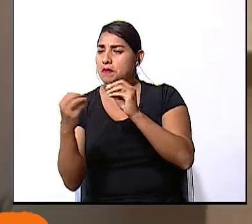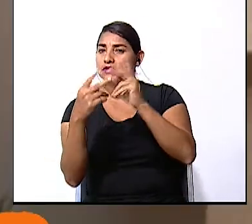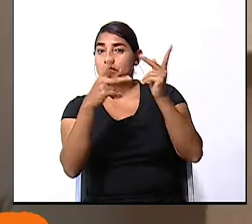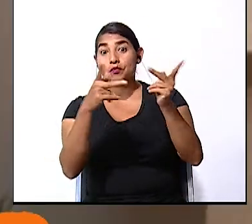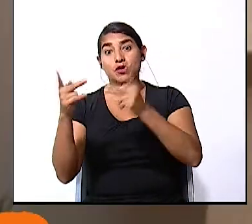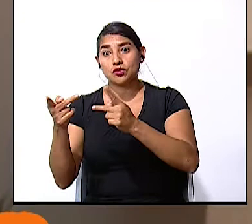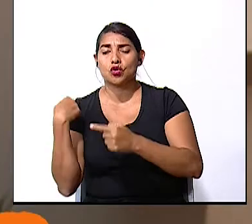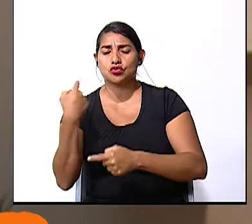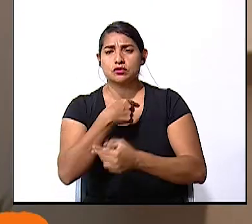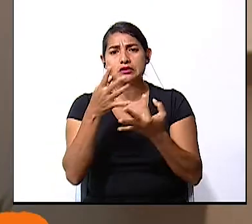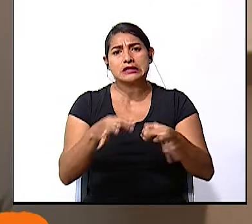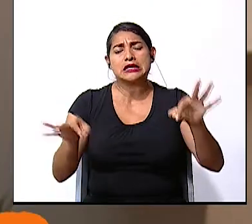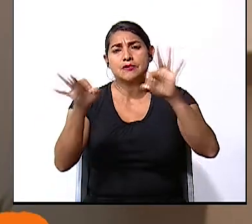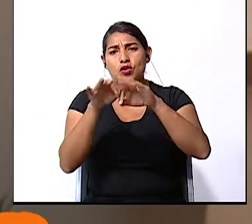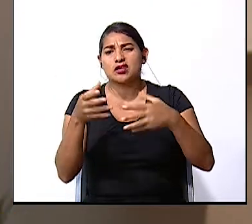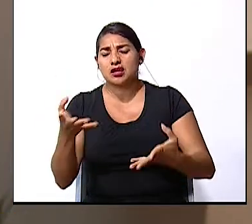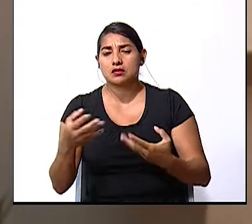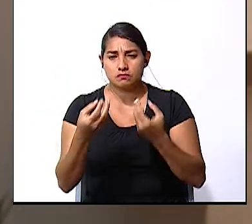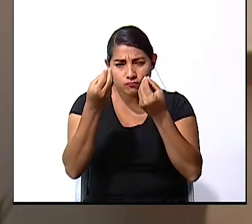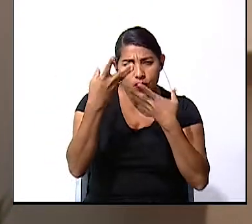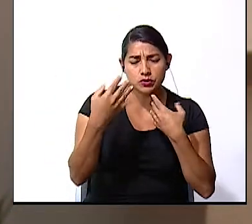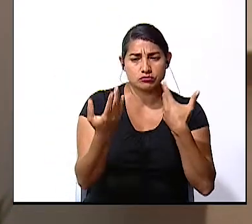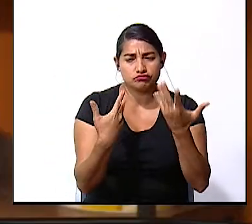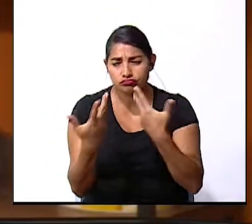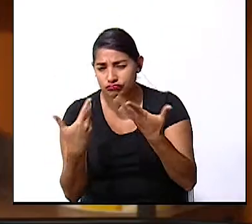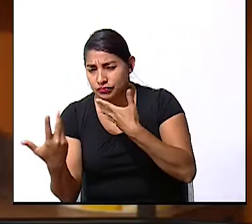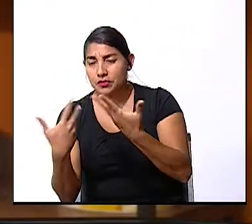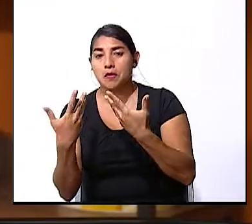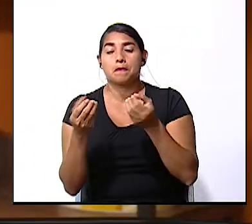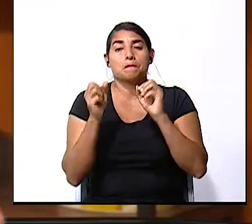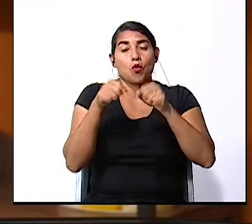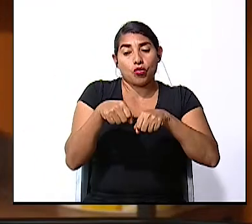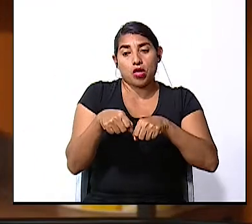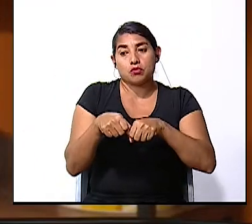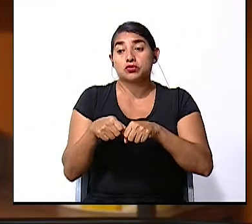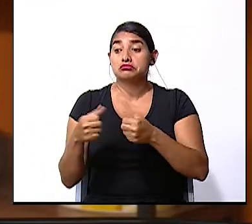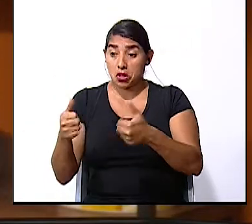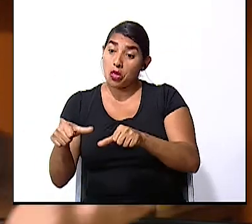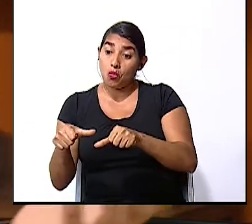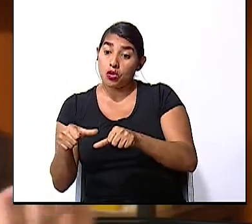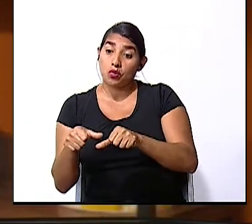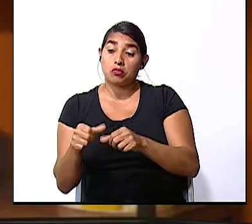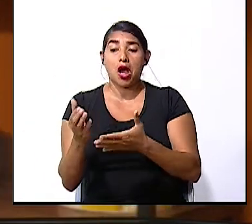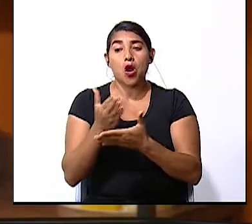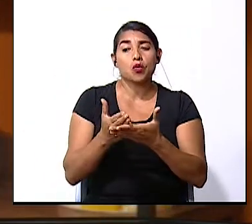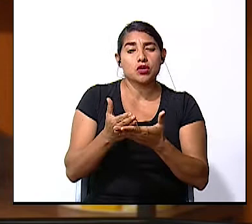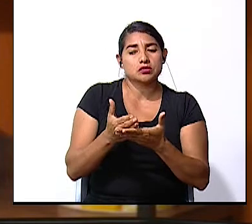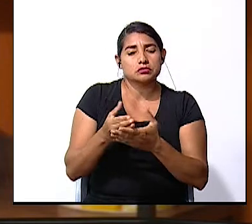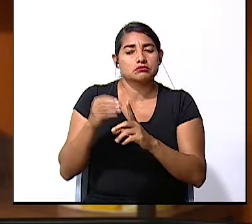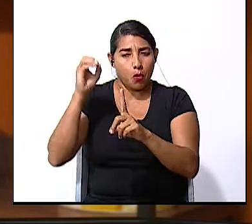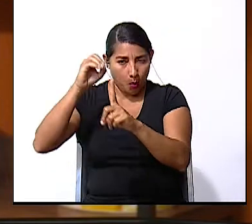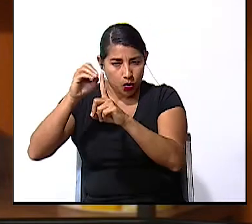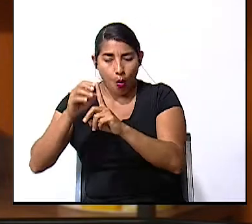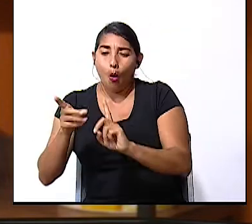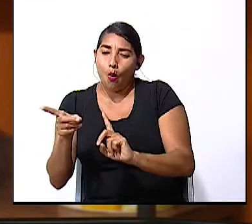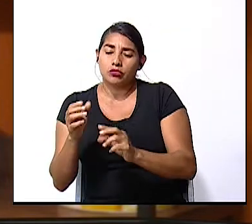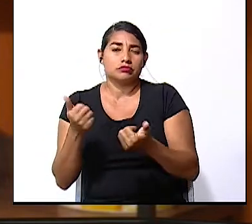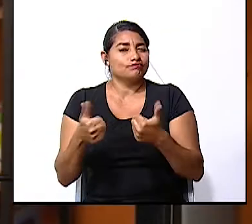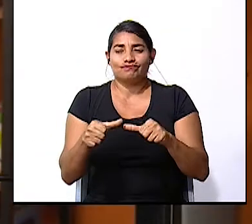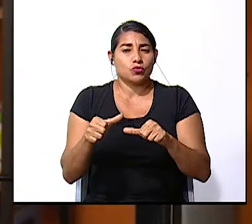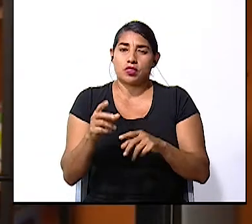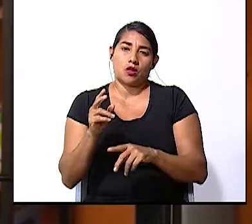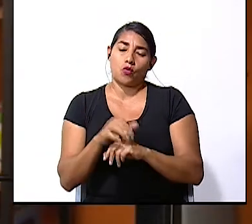personas, donde lo importante es la información que damos. Podemos estar de acuerdo con algunas posiciones o tal vez